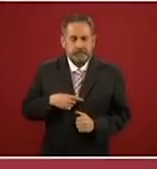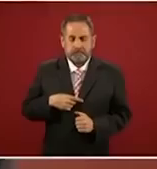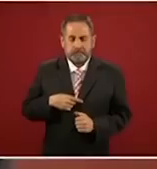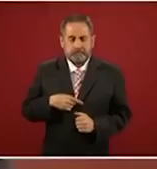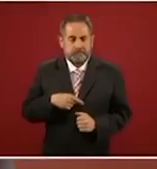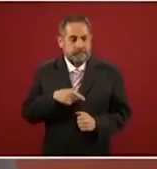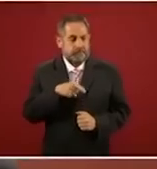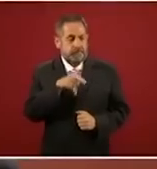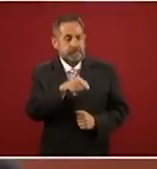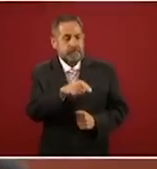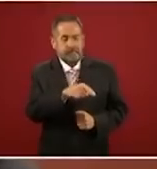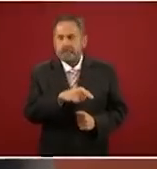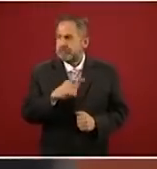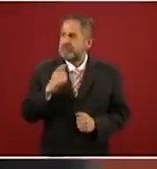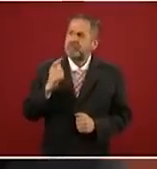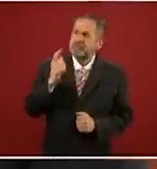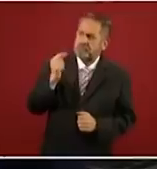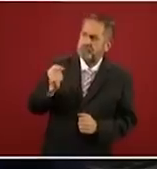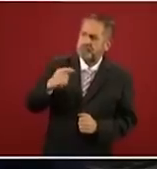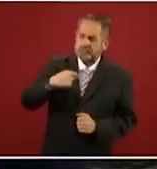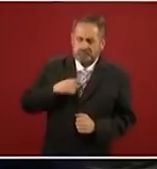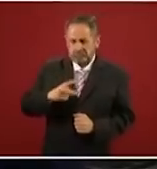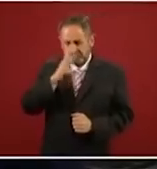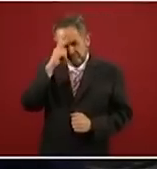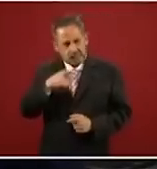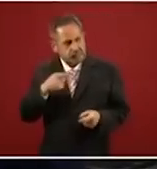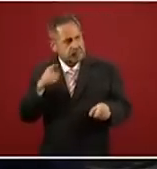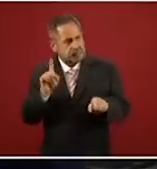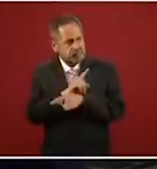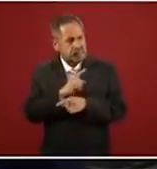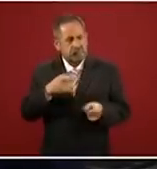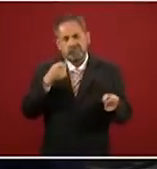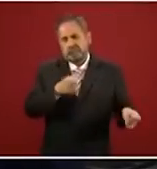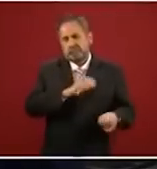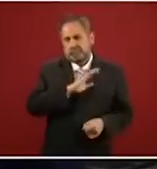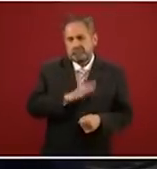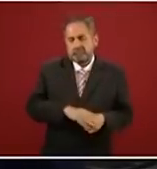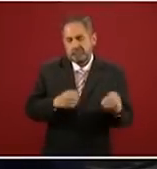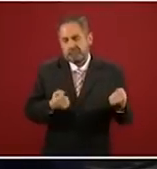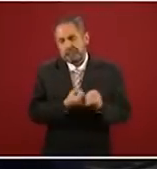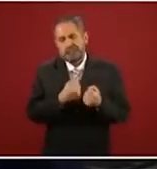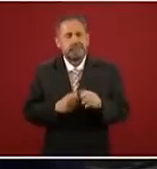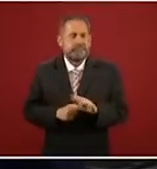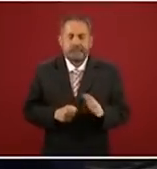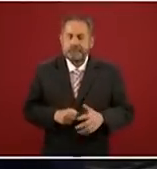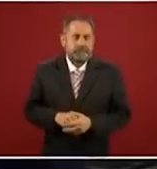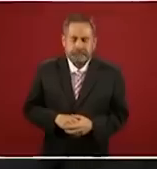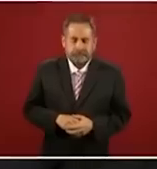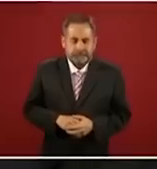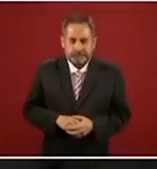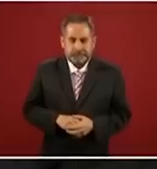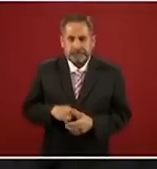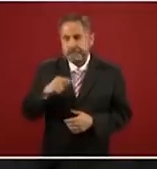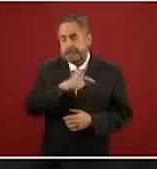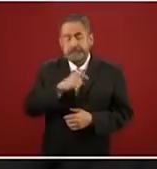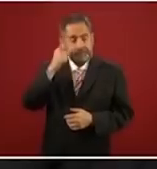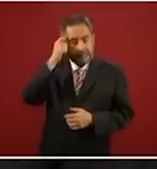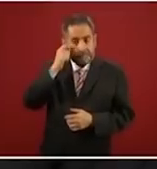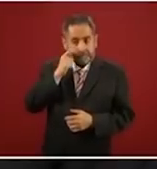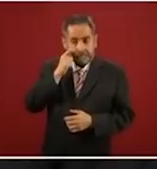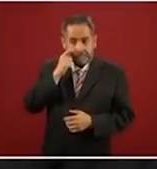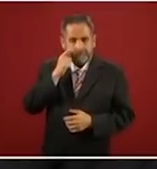por propia mano en algunos casos en guerreros en guerrero ahí